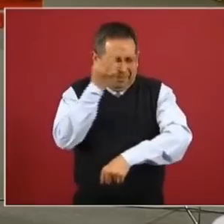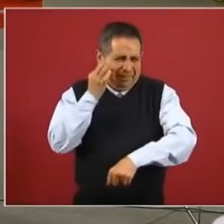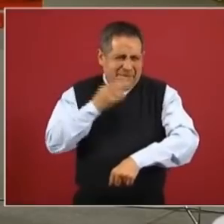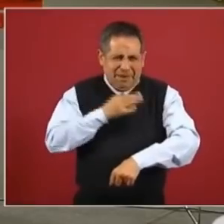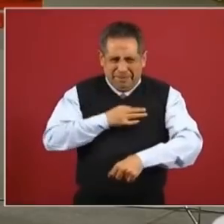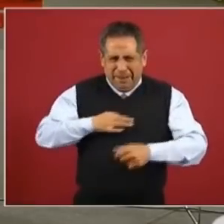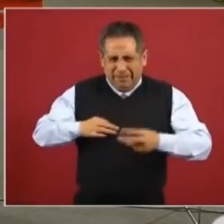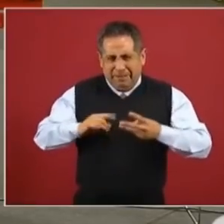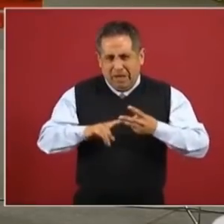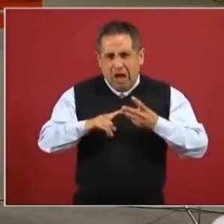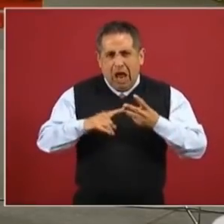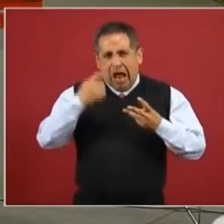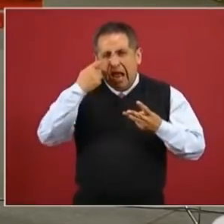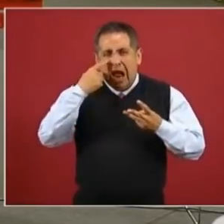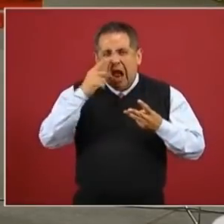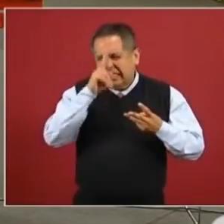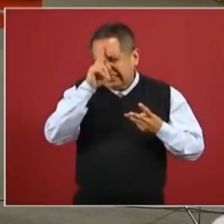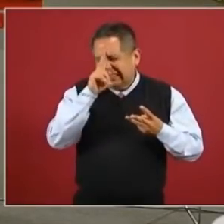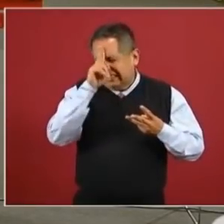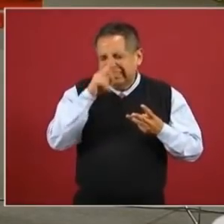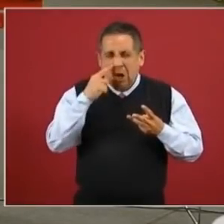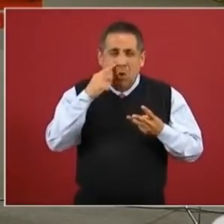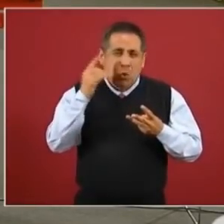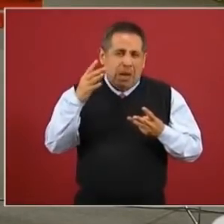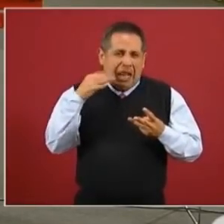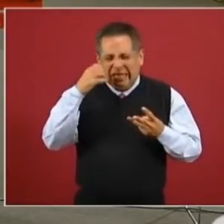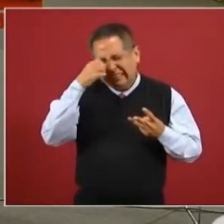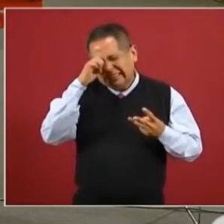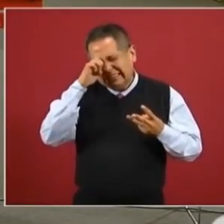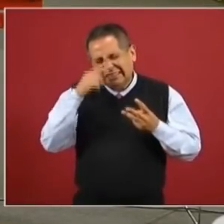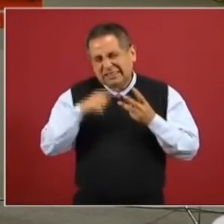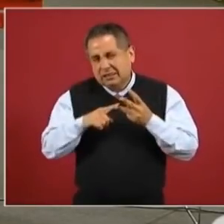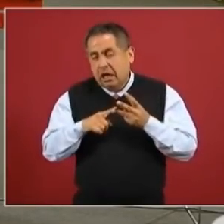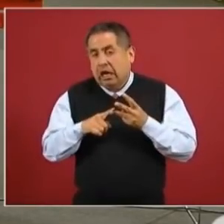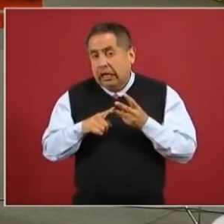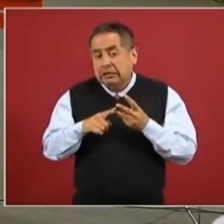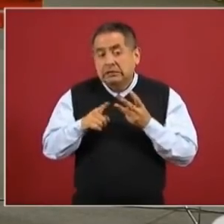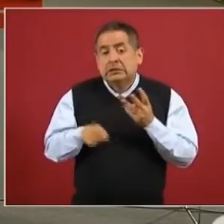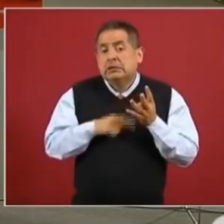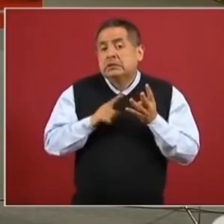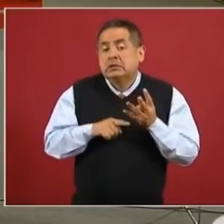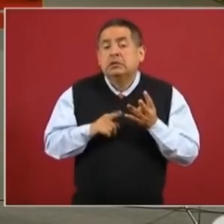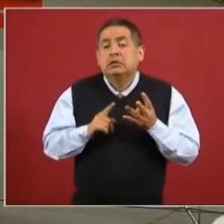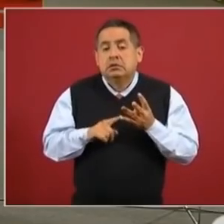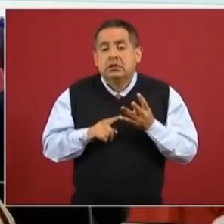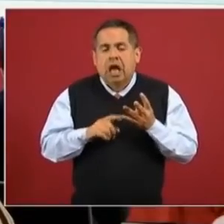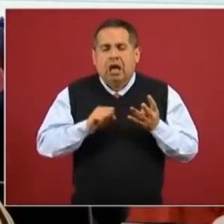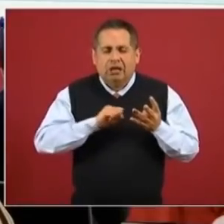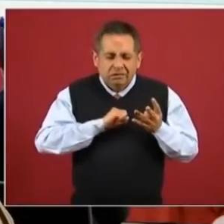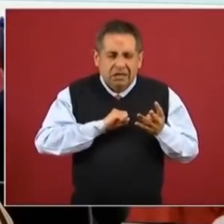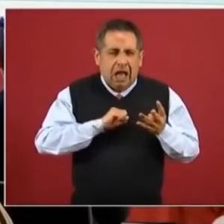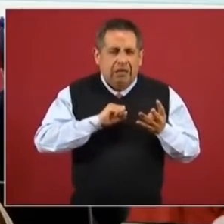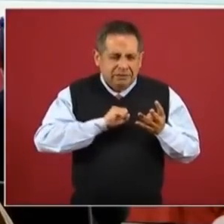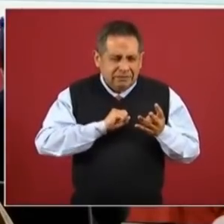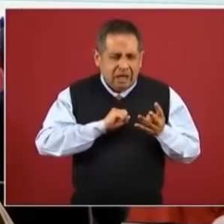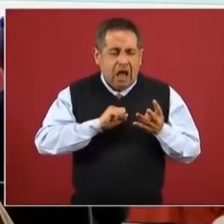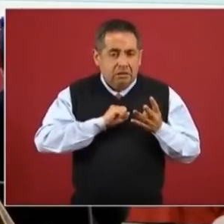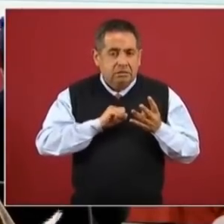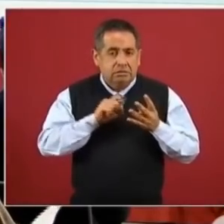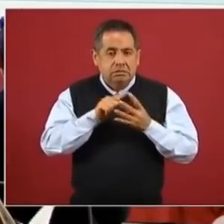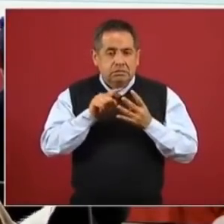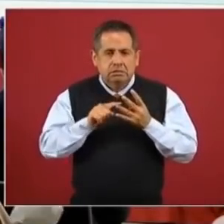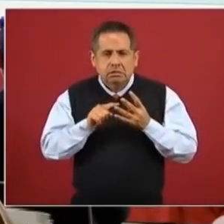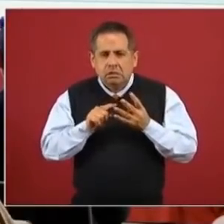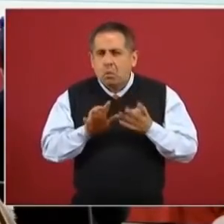es decir, ardor de ojos o dolor de ojitos. ¿Y qué otra cosa puede presentar? Tos. ¿Qué